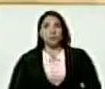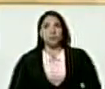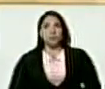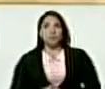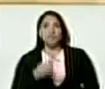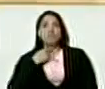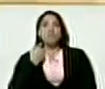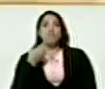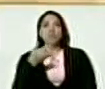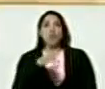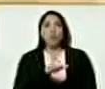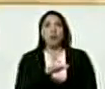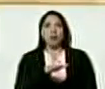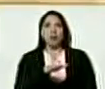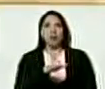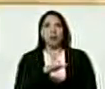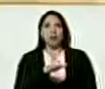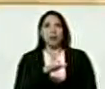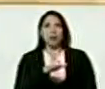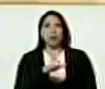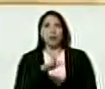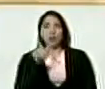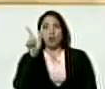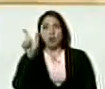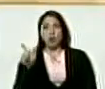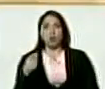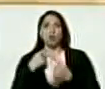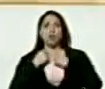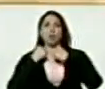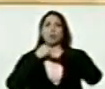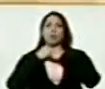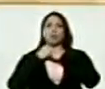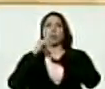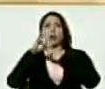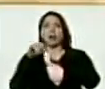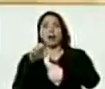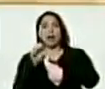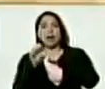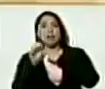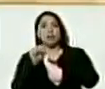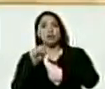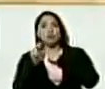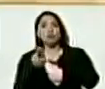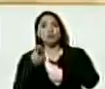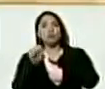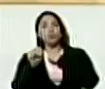fallece el presbítero Jesús Manuel Rondón Molina,